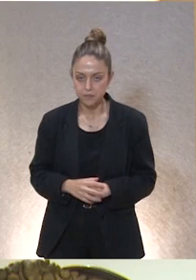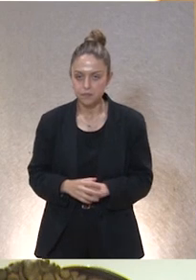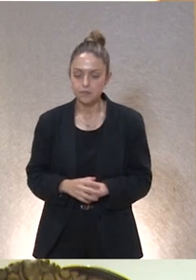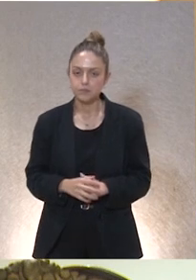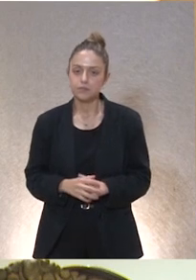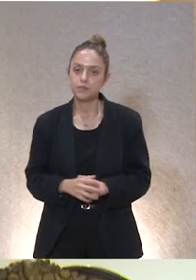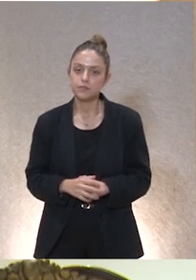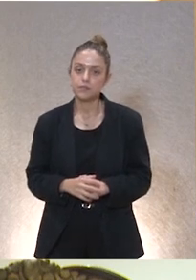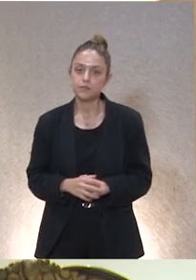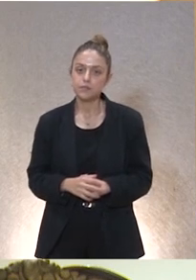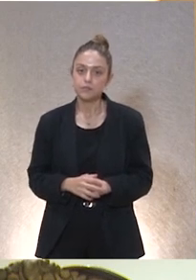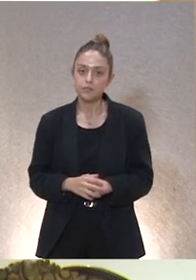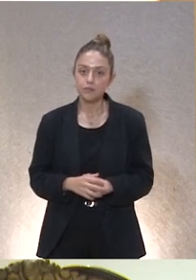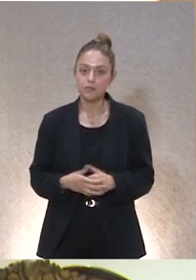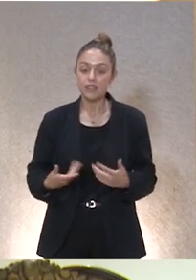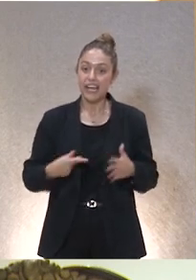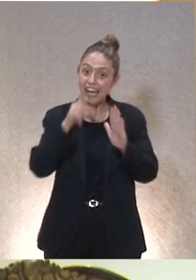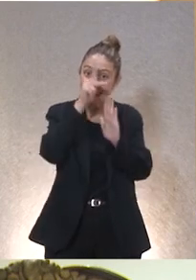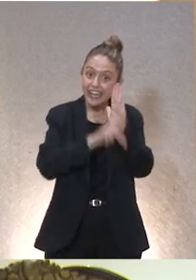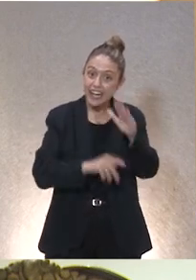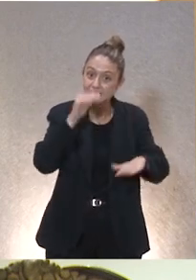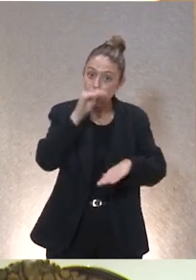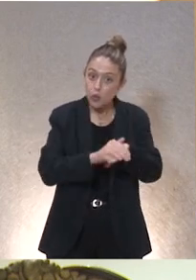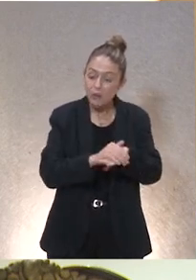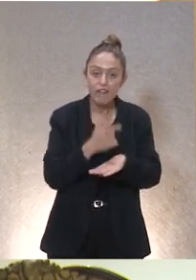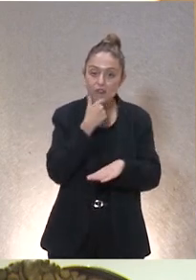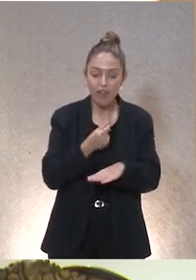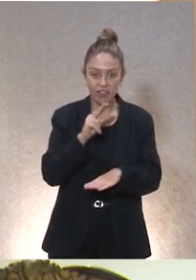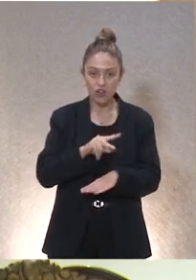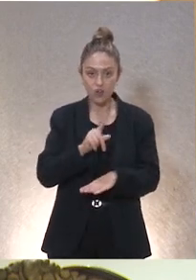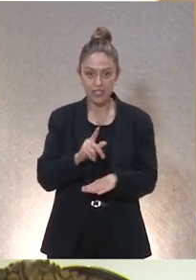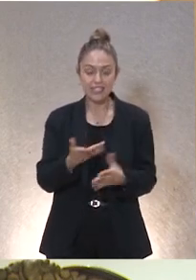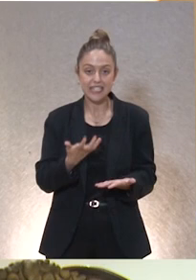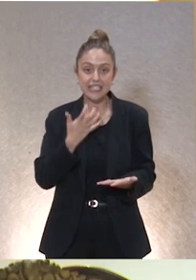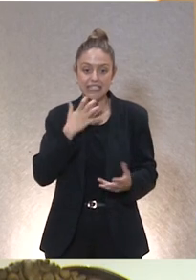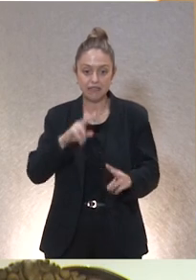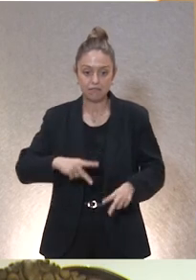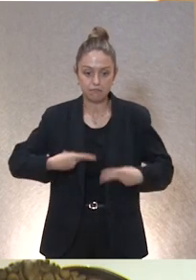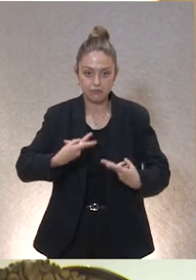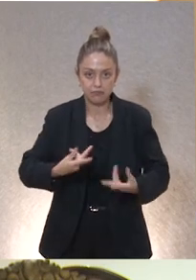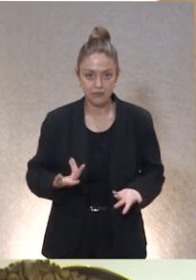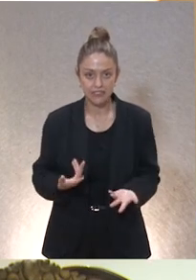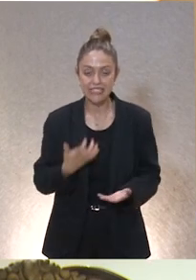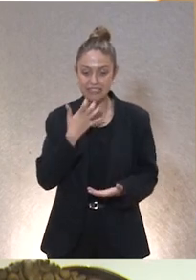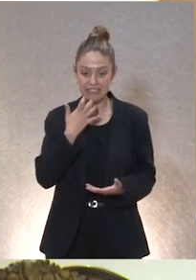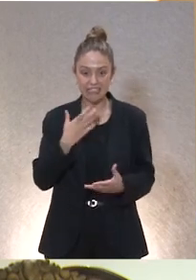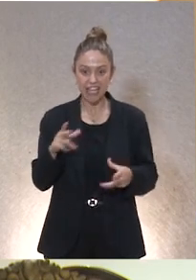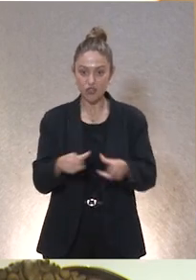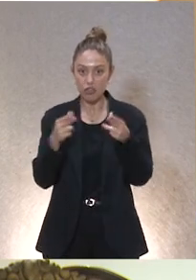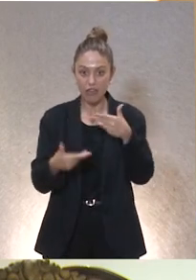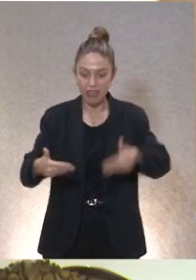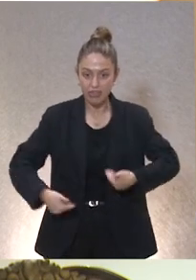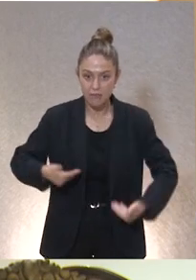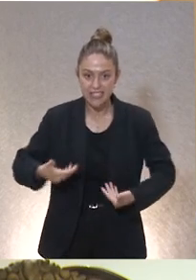obligaciones someterse a Esas reglas no es sencillo si el entorno no ayuda si la sociedad no lo demanda si la